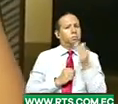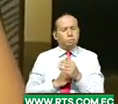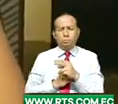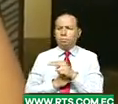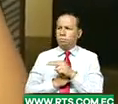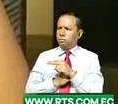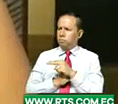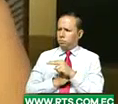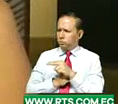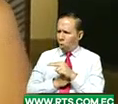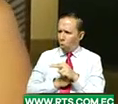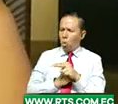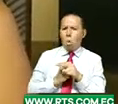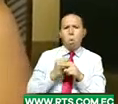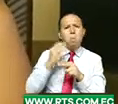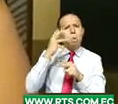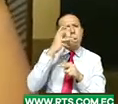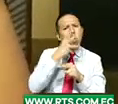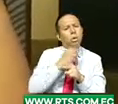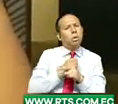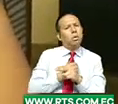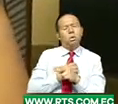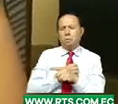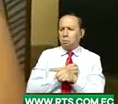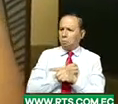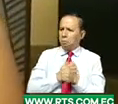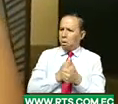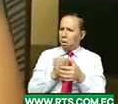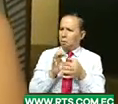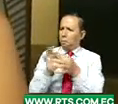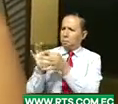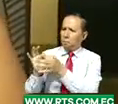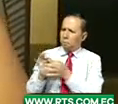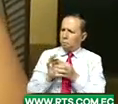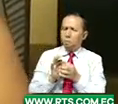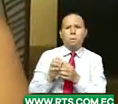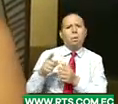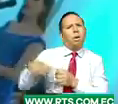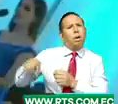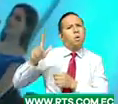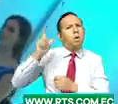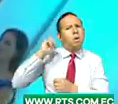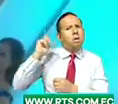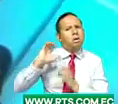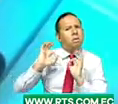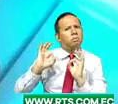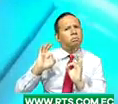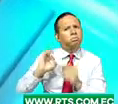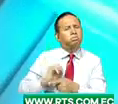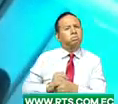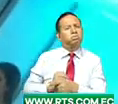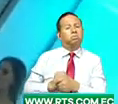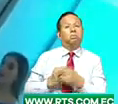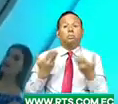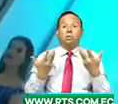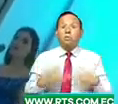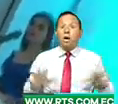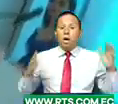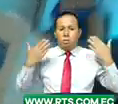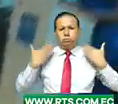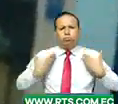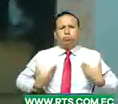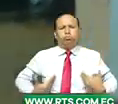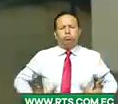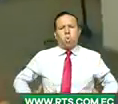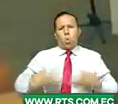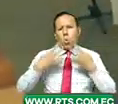encantó en serio porque sé que se llevan muy bien con ellas, que tienen un muy buen manejo de liderazgo. Y en un derroche de elegancia en la pasarela,